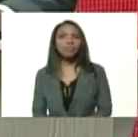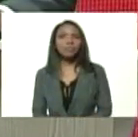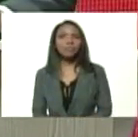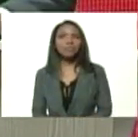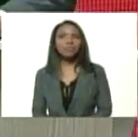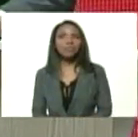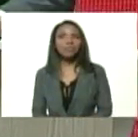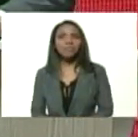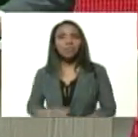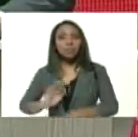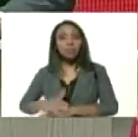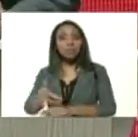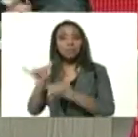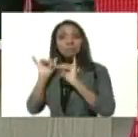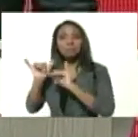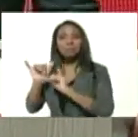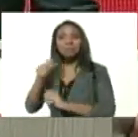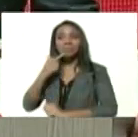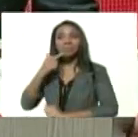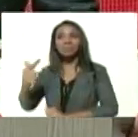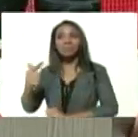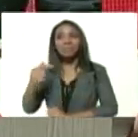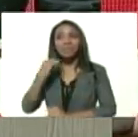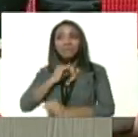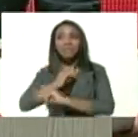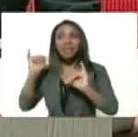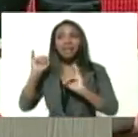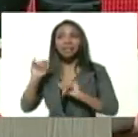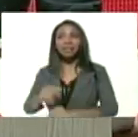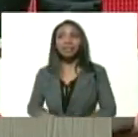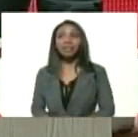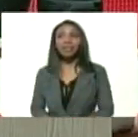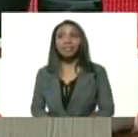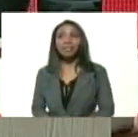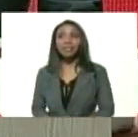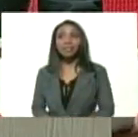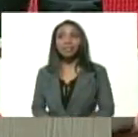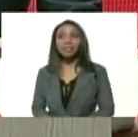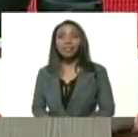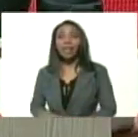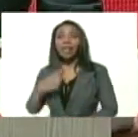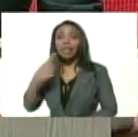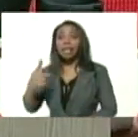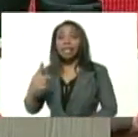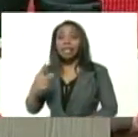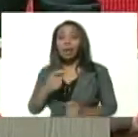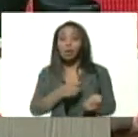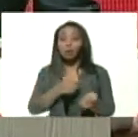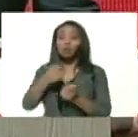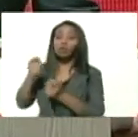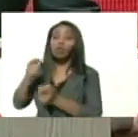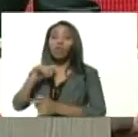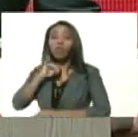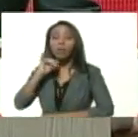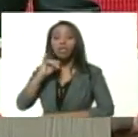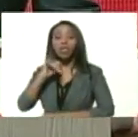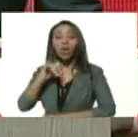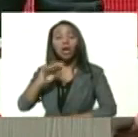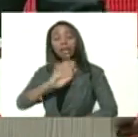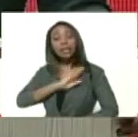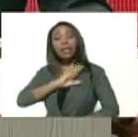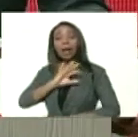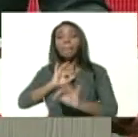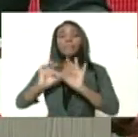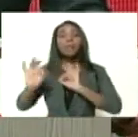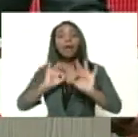Porque él mismo lo dice al final del último video. Dice, me llegó la información de que me tienen